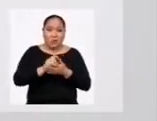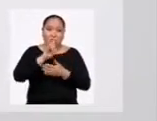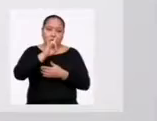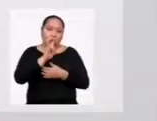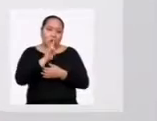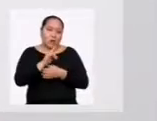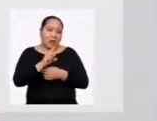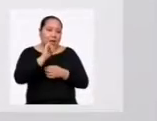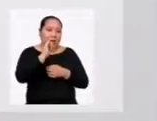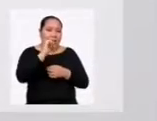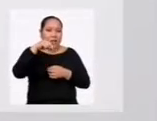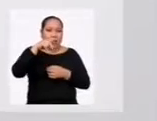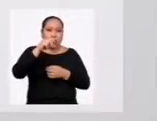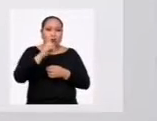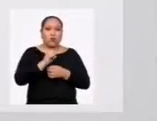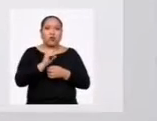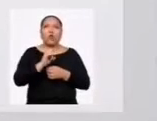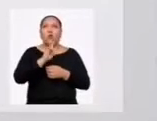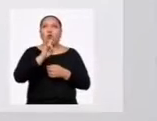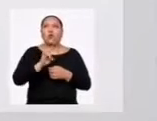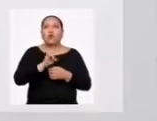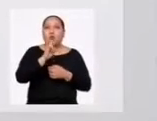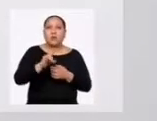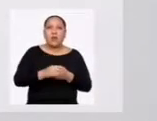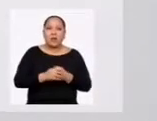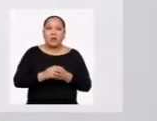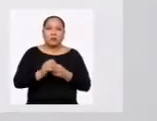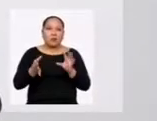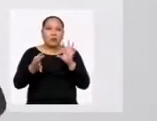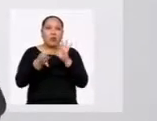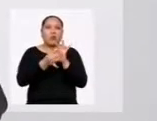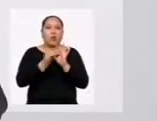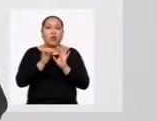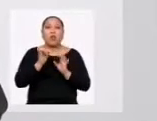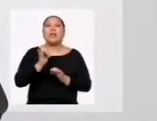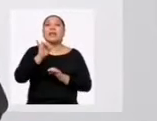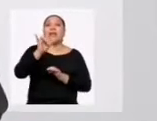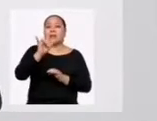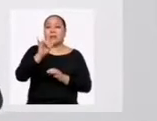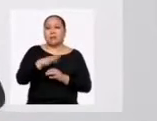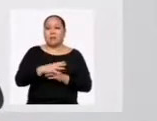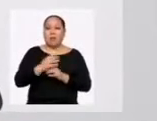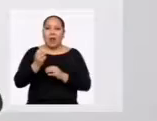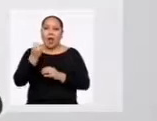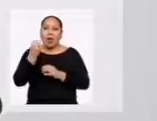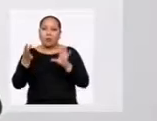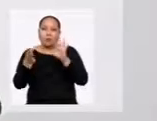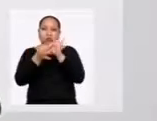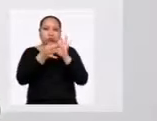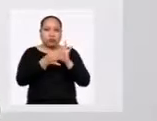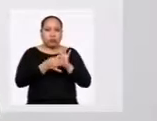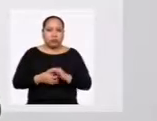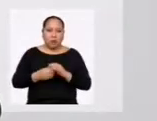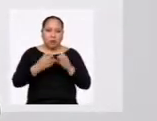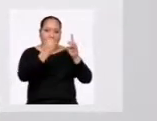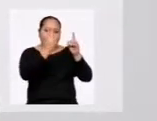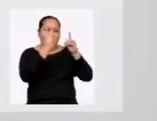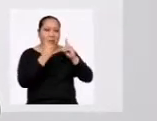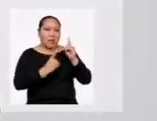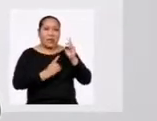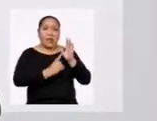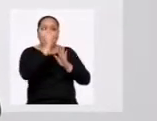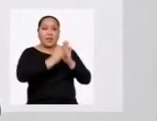se puede utilizar el conector y para unir alguna de las oraciones. En el desarrollo puedes